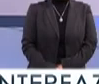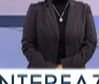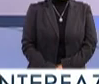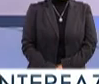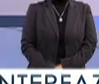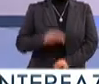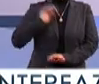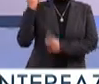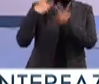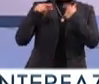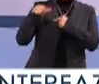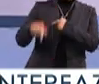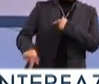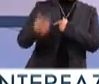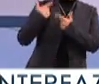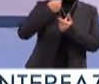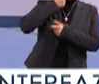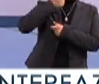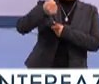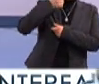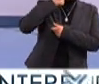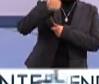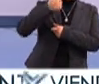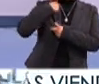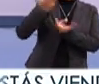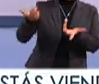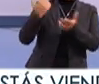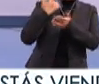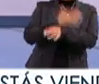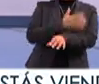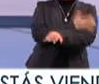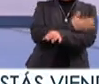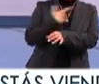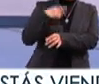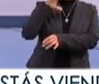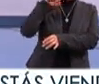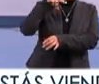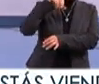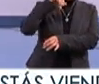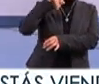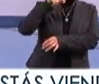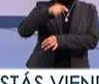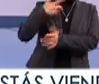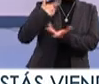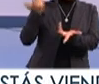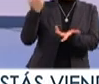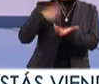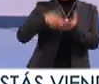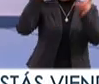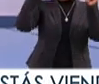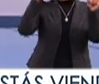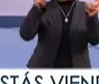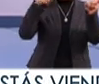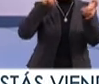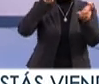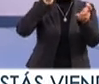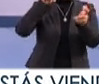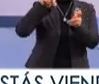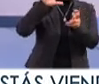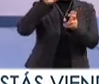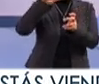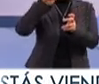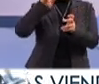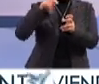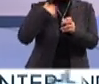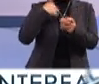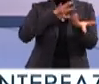ya se encuentran nuestros reporteros de nuestros colegas reporteros del Conacyt dentro de esta sección que se titula Top Conacyt donde